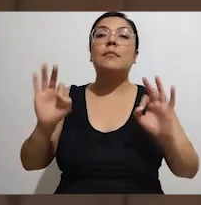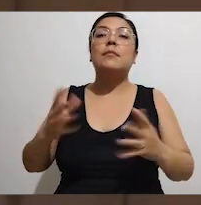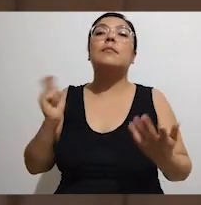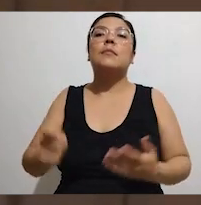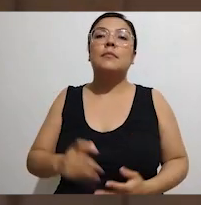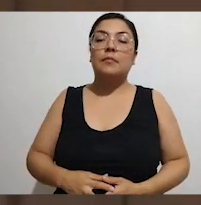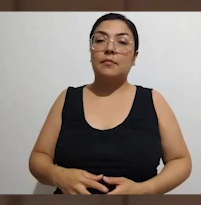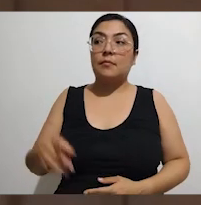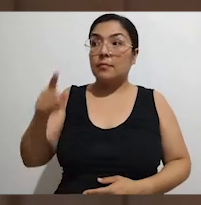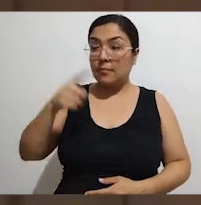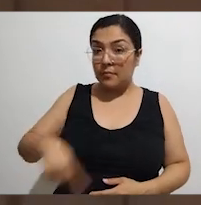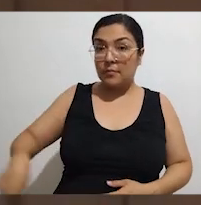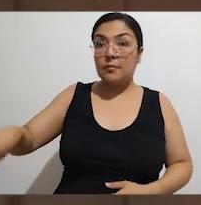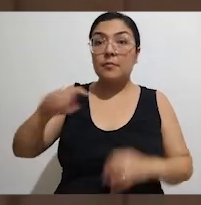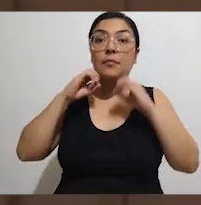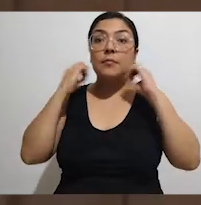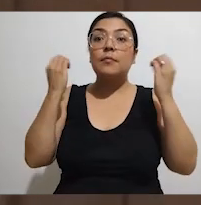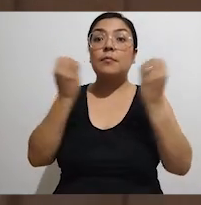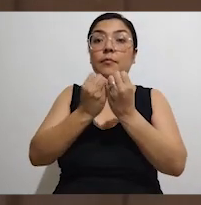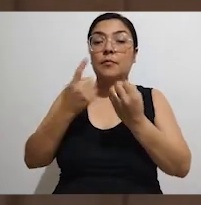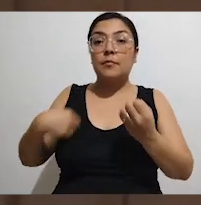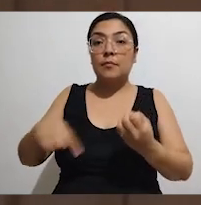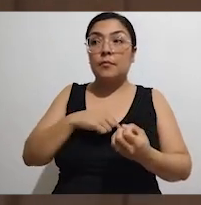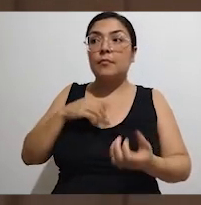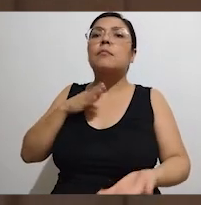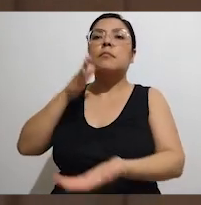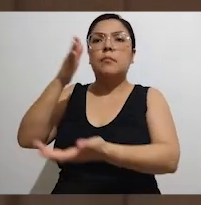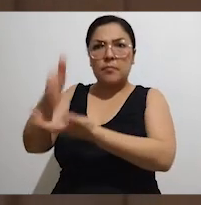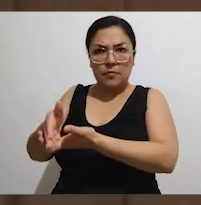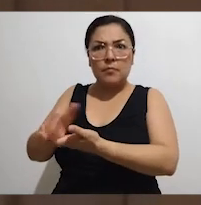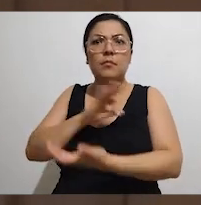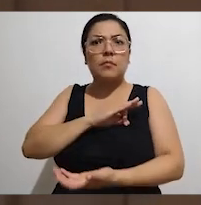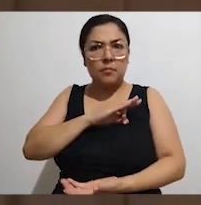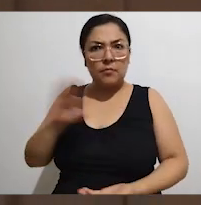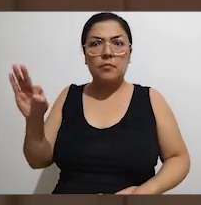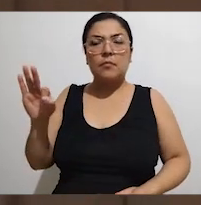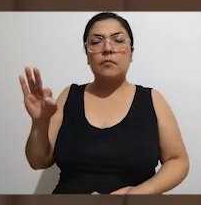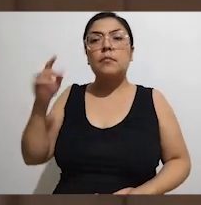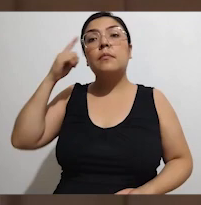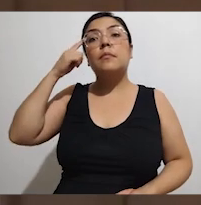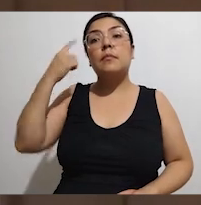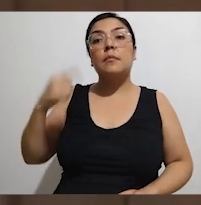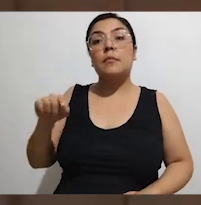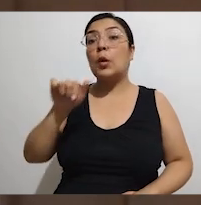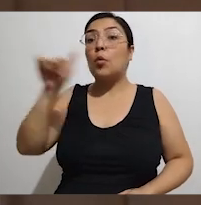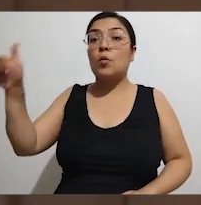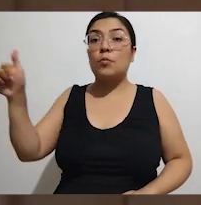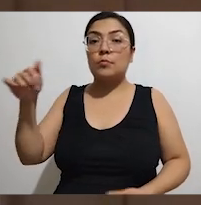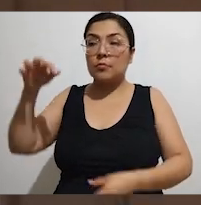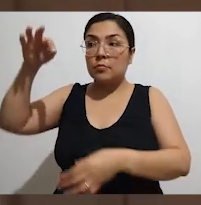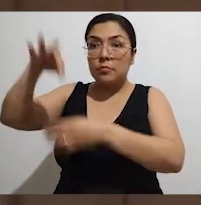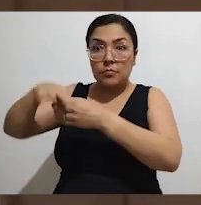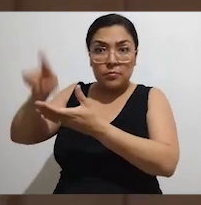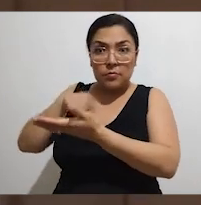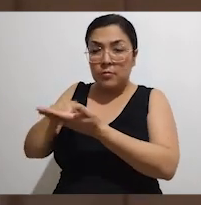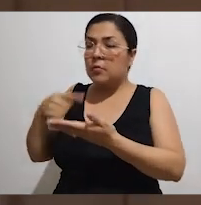organismos públicos locales electorales acudimos, cuando así nos lo permite nuestra agenda, a otras elecciones para poder tomar nota,